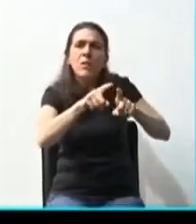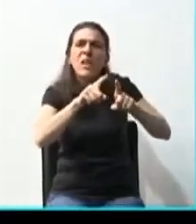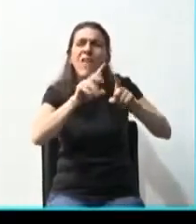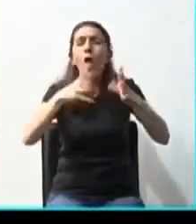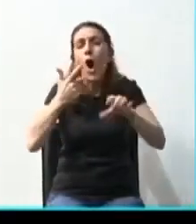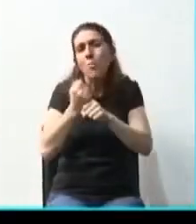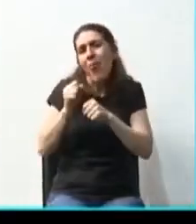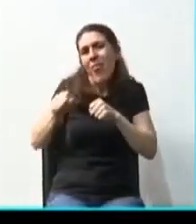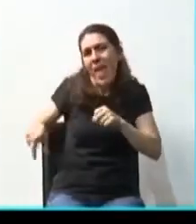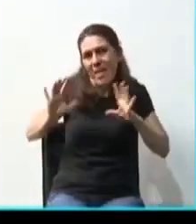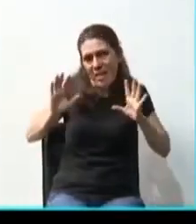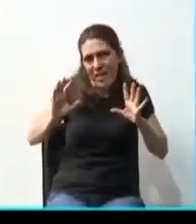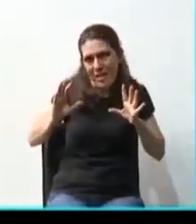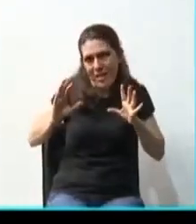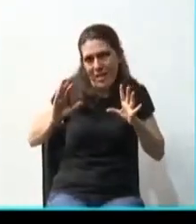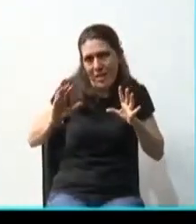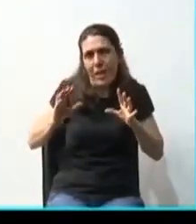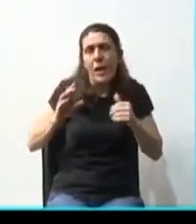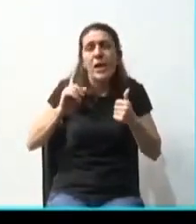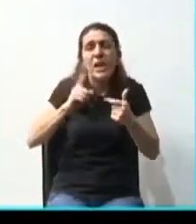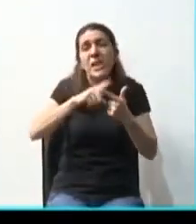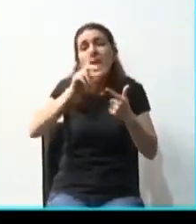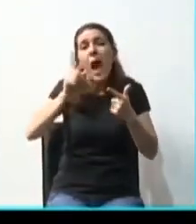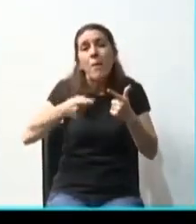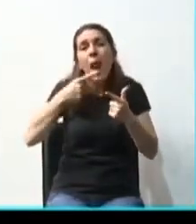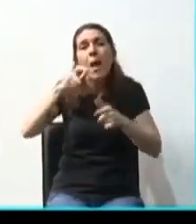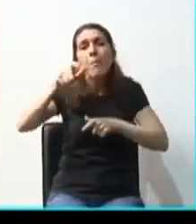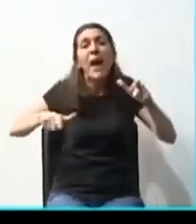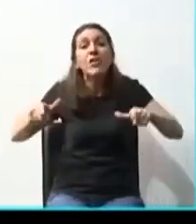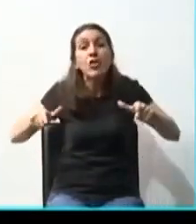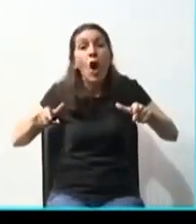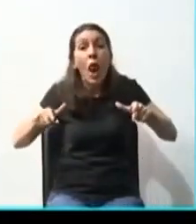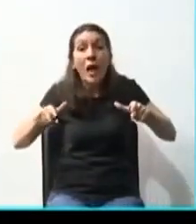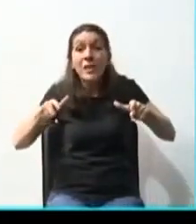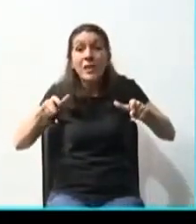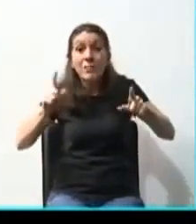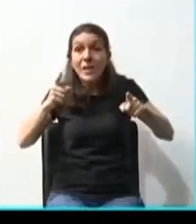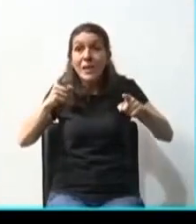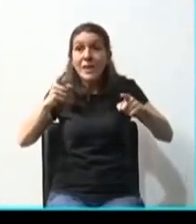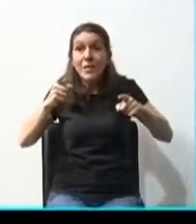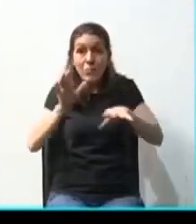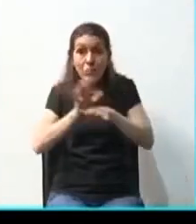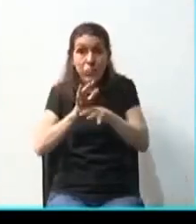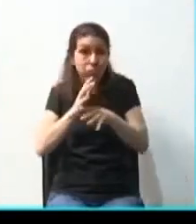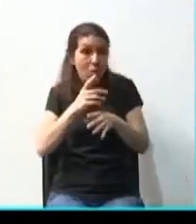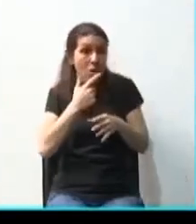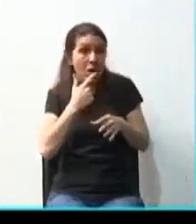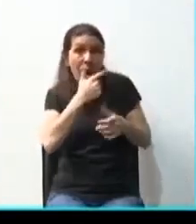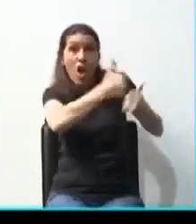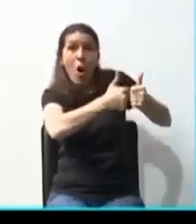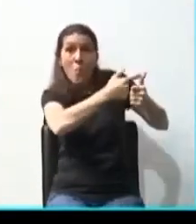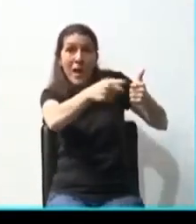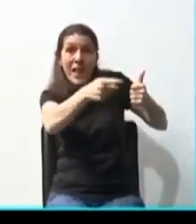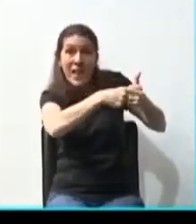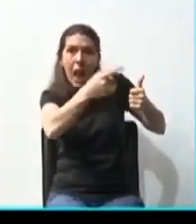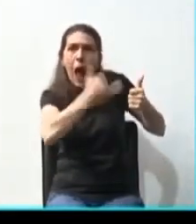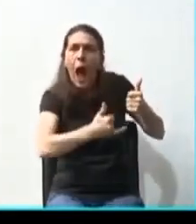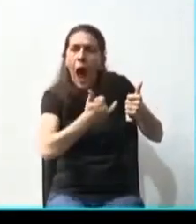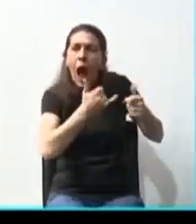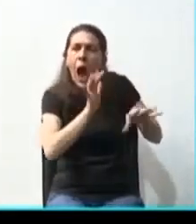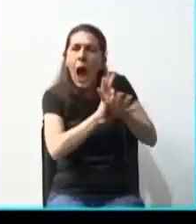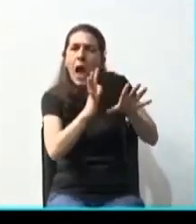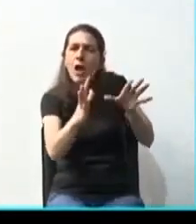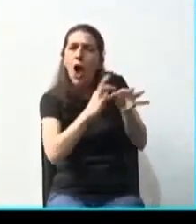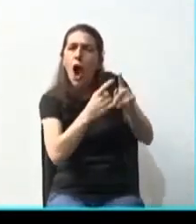mecanismo, y por otro lado las personas que se quieren votar. Y hay una relación entre una cosa y la otra. Hay una